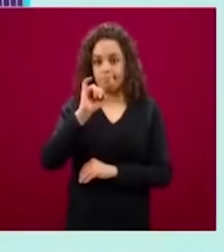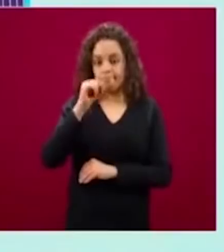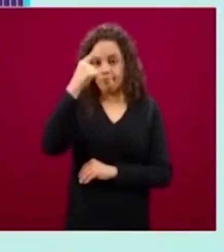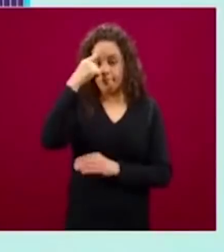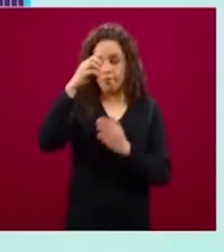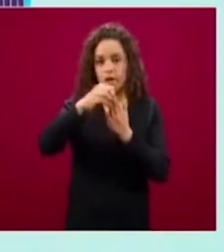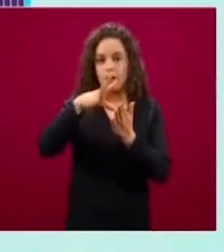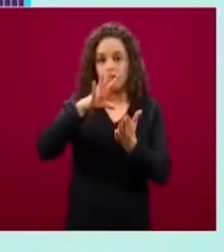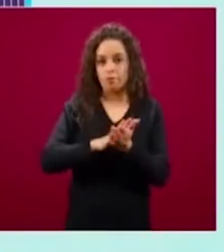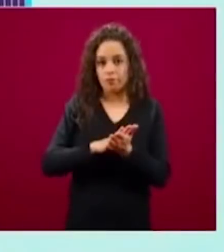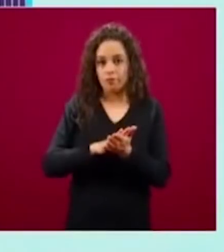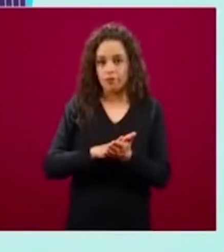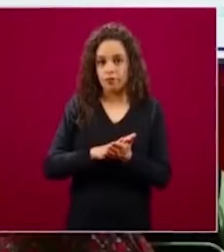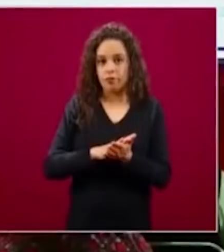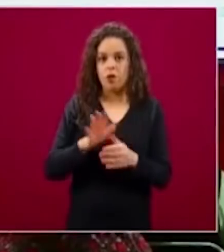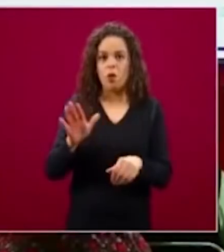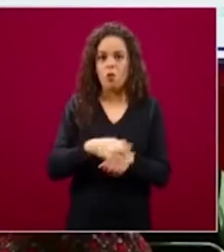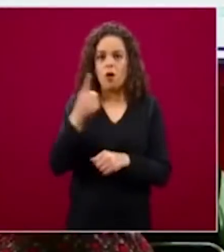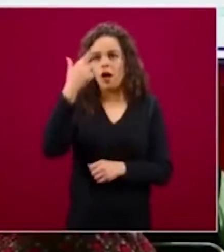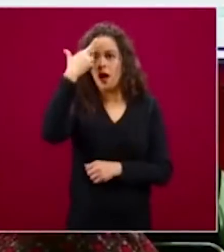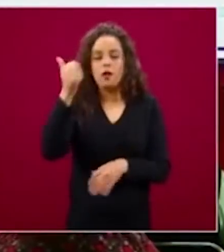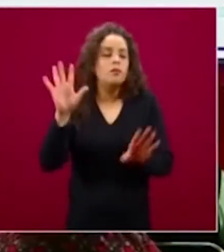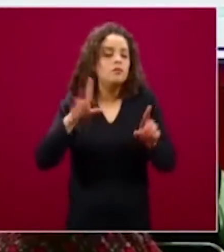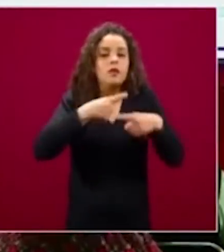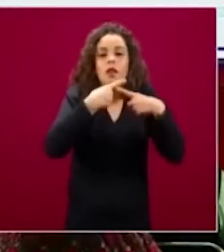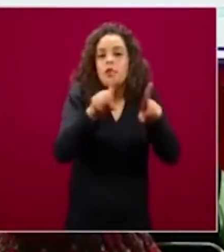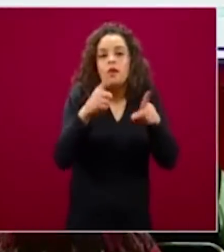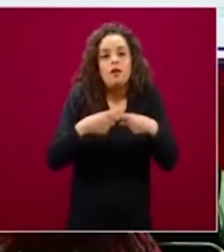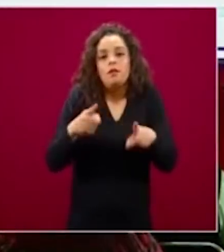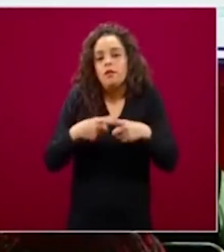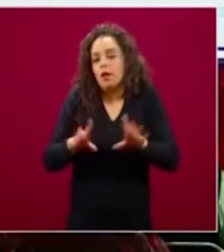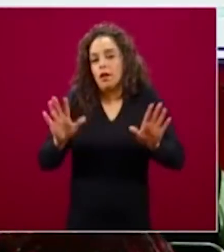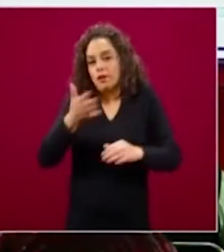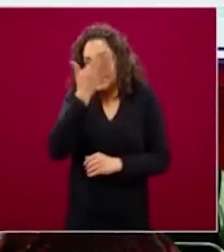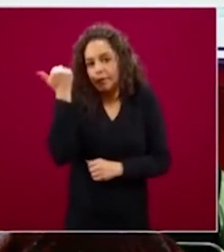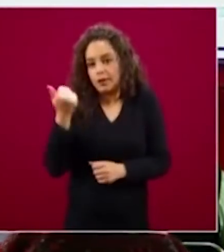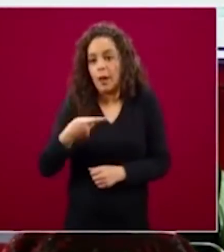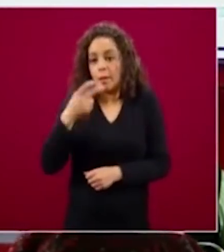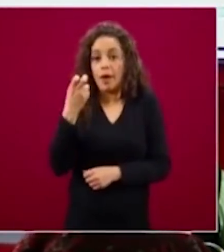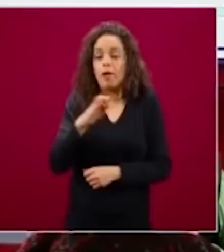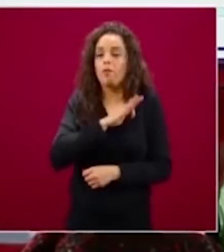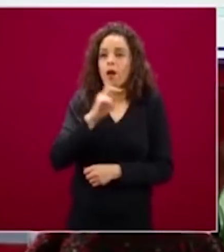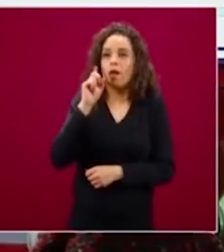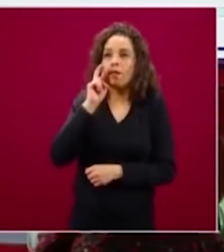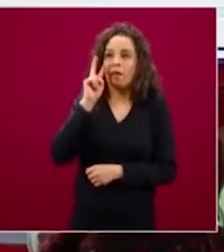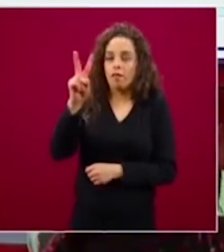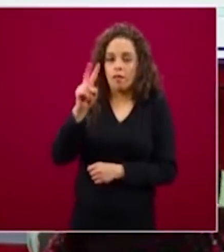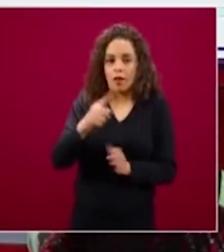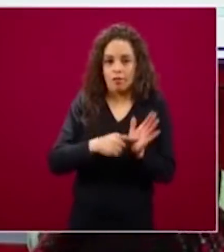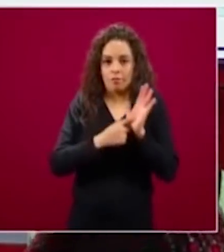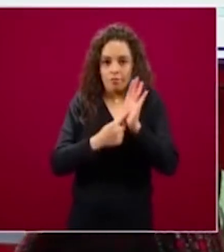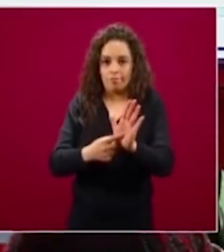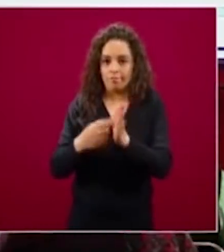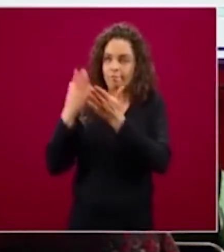registro, por distintas razones. Y ahí están representadas. De momento,